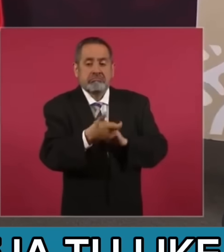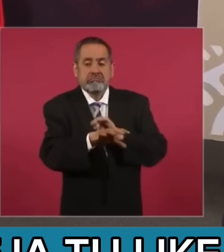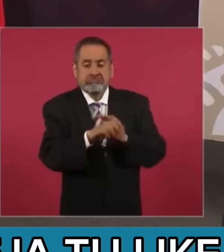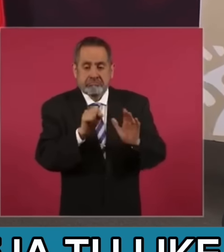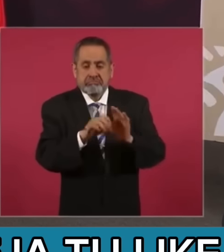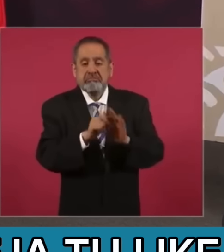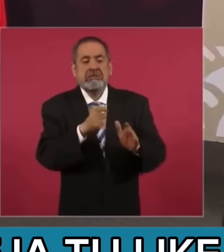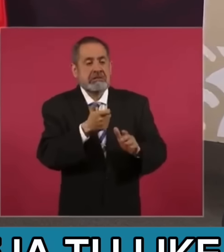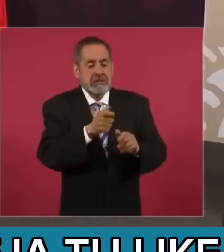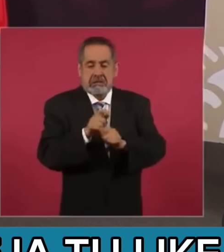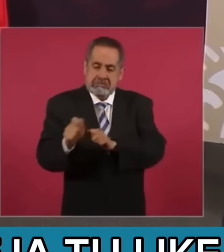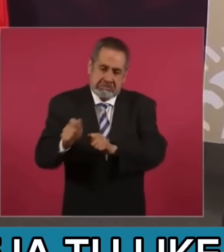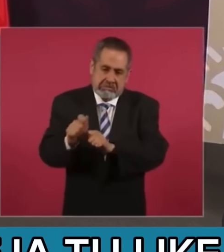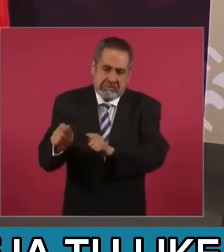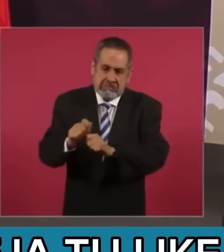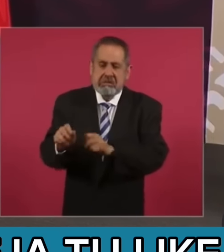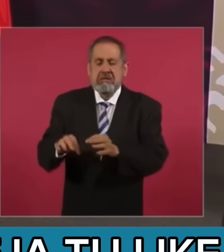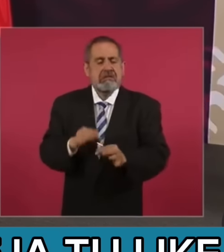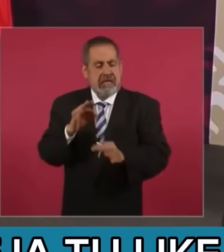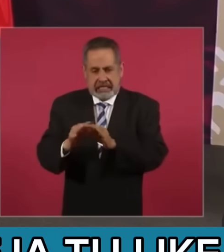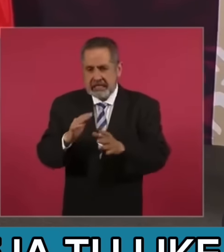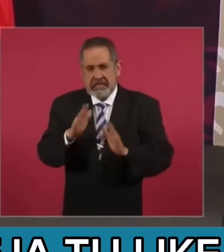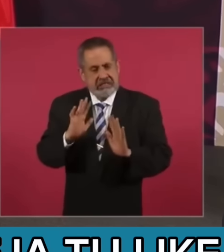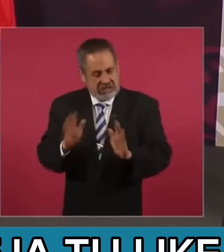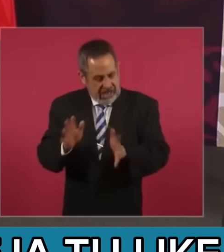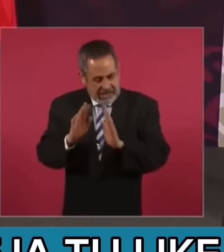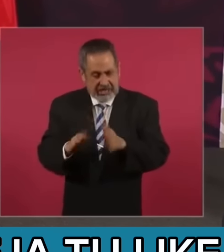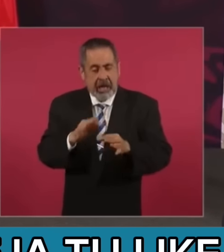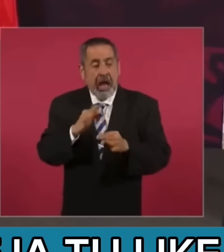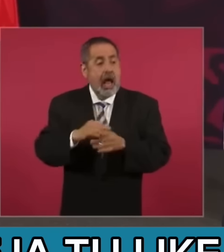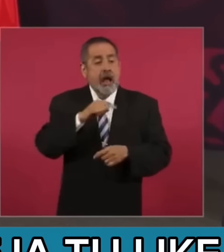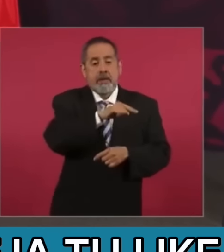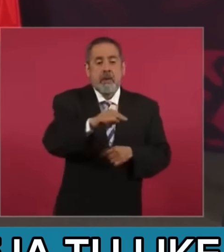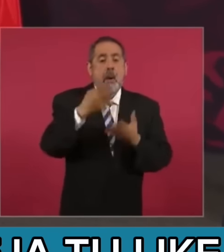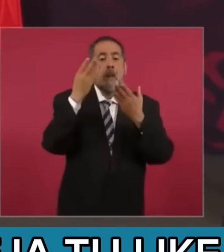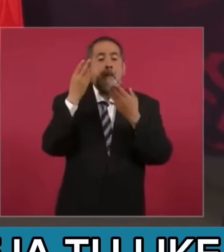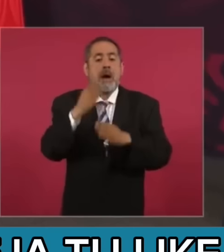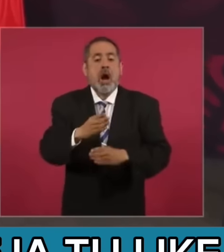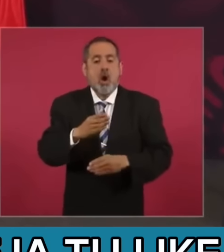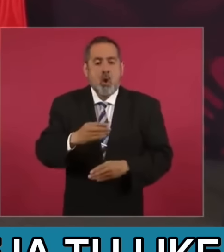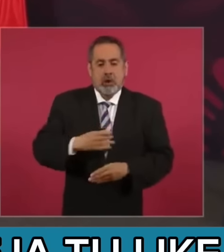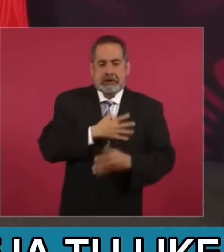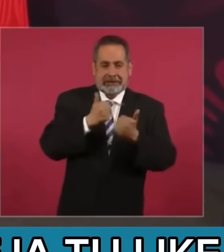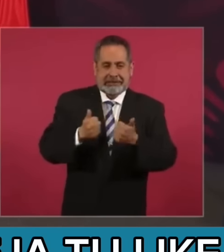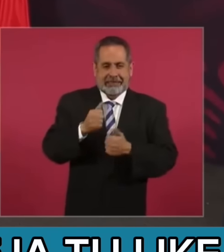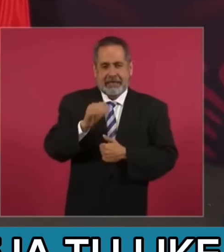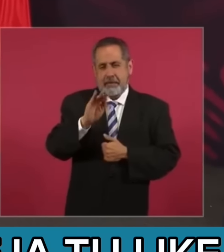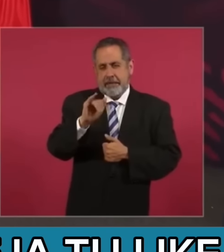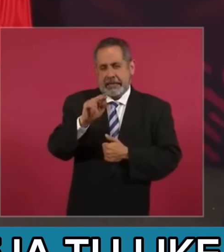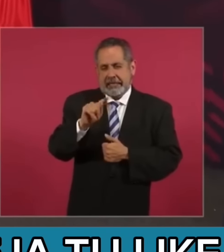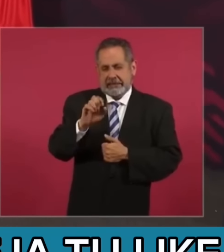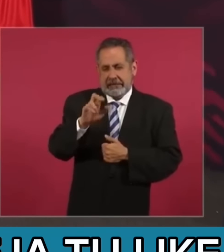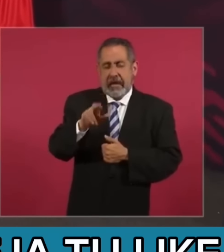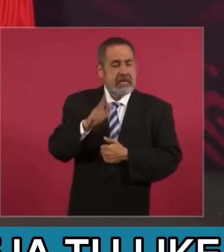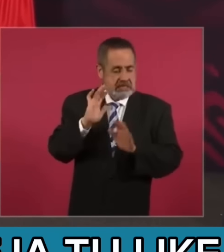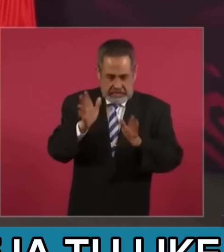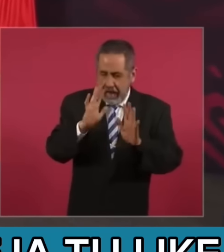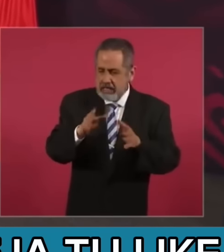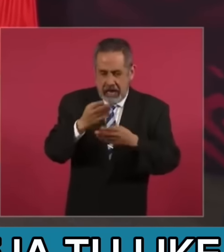cobrando en las sucursales del banco del bienestar ya no